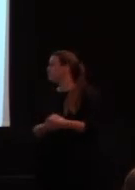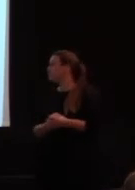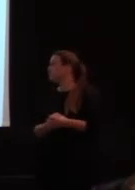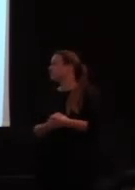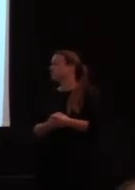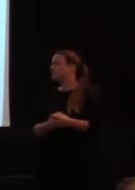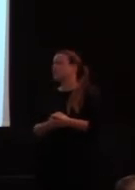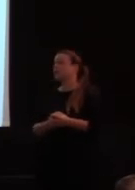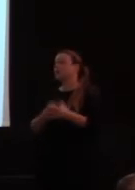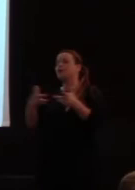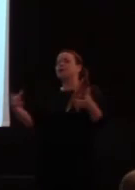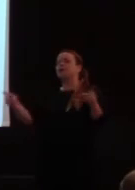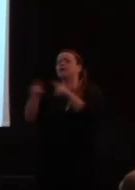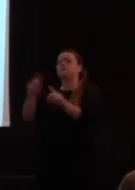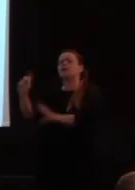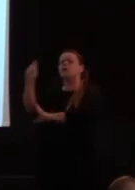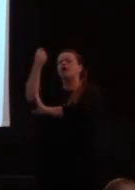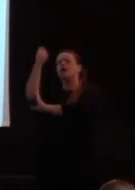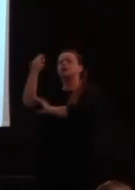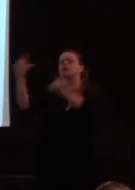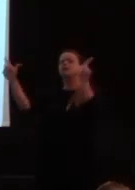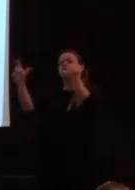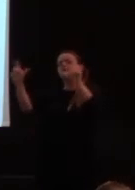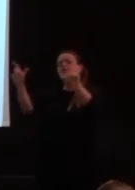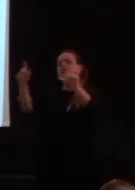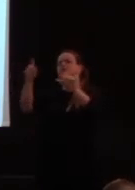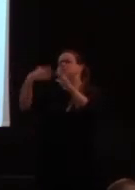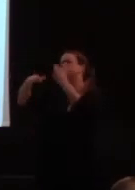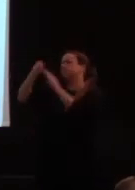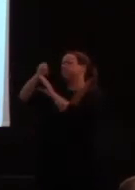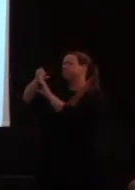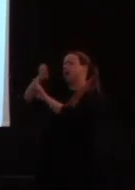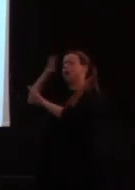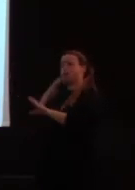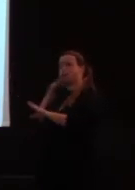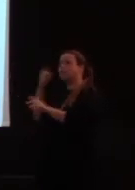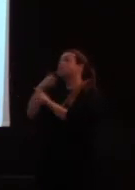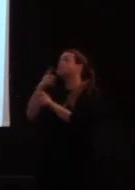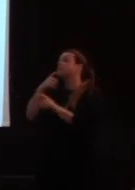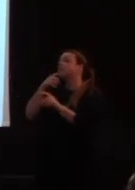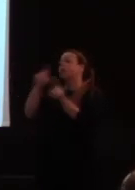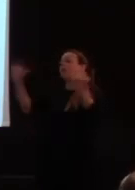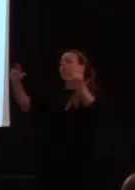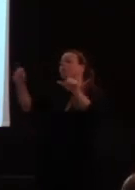Gran Hermano es uno de los éxitos televisivos de los últimos años.